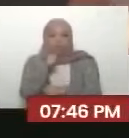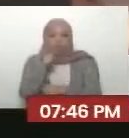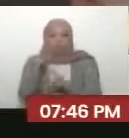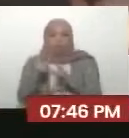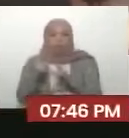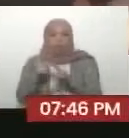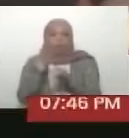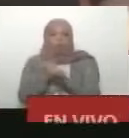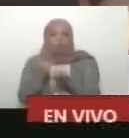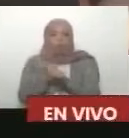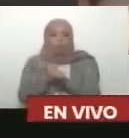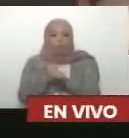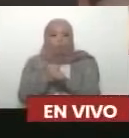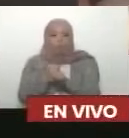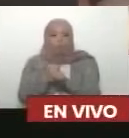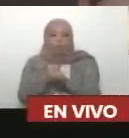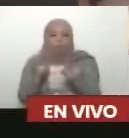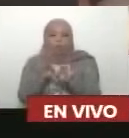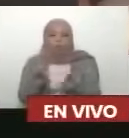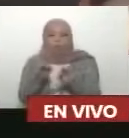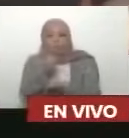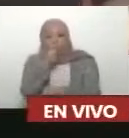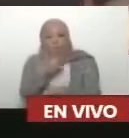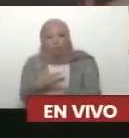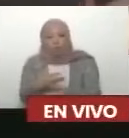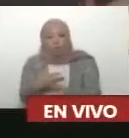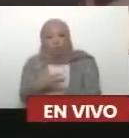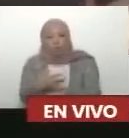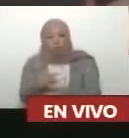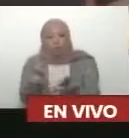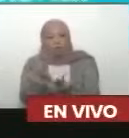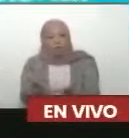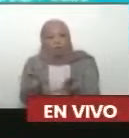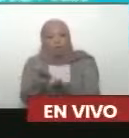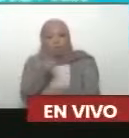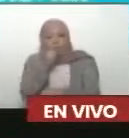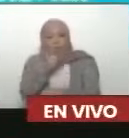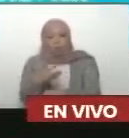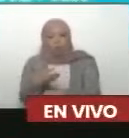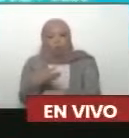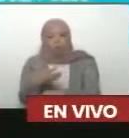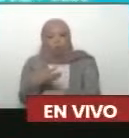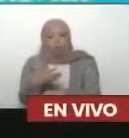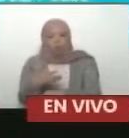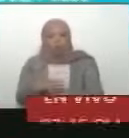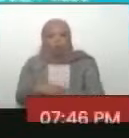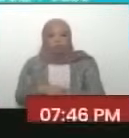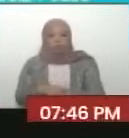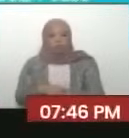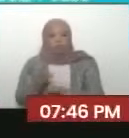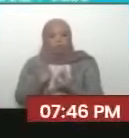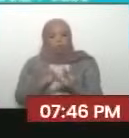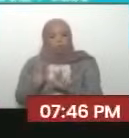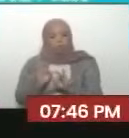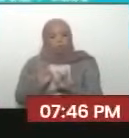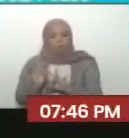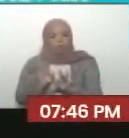con algo. Y no es nada bueno. Nada bueno. Y nos